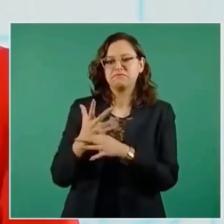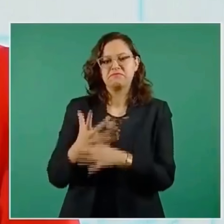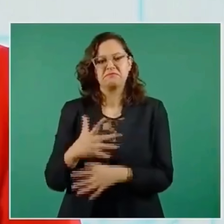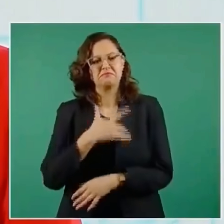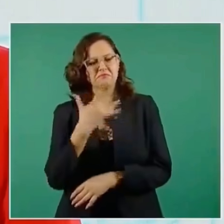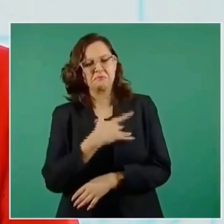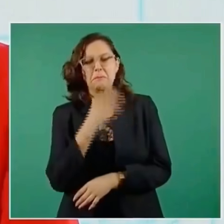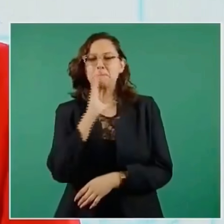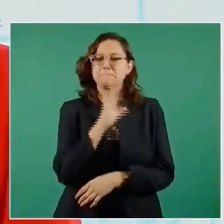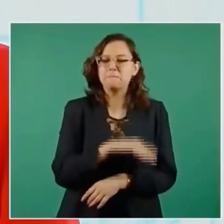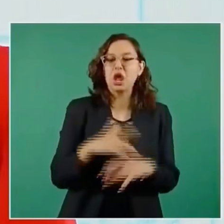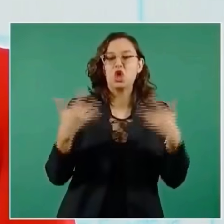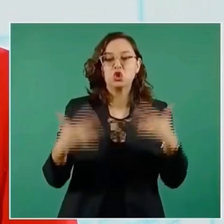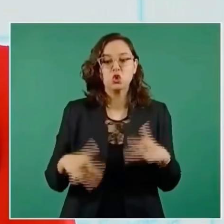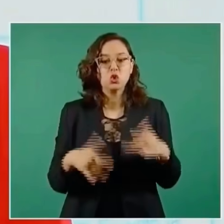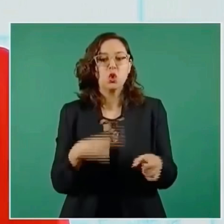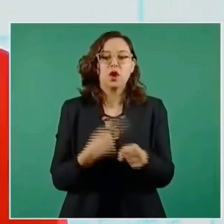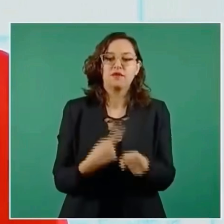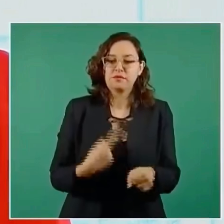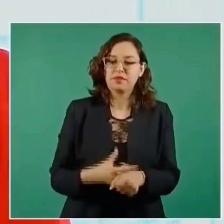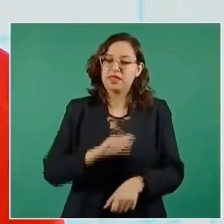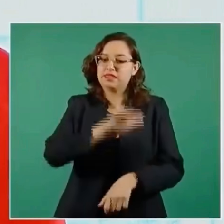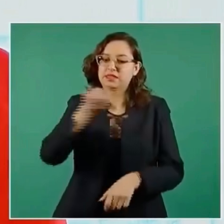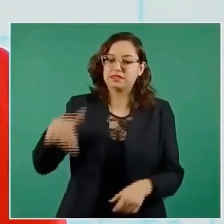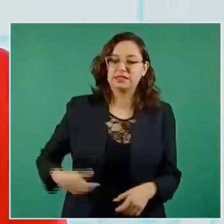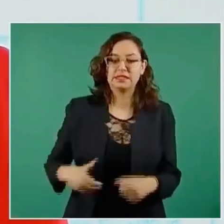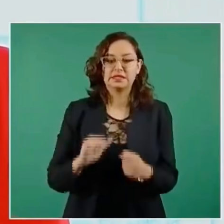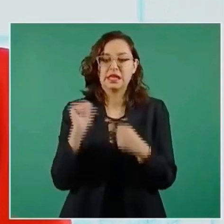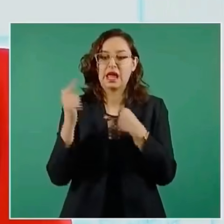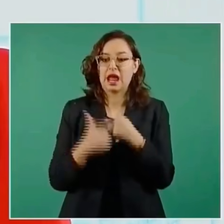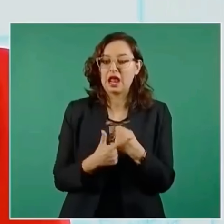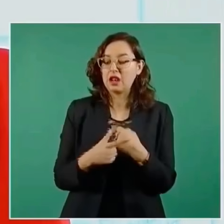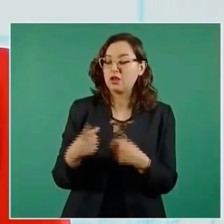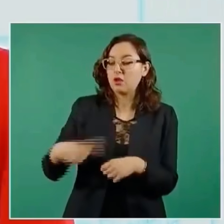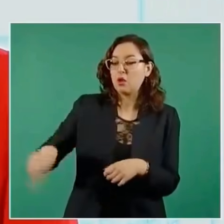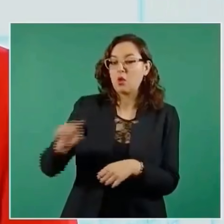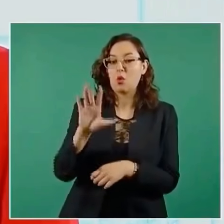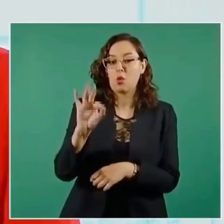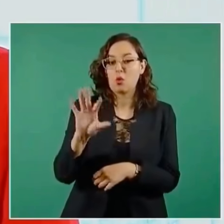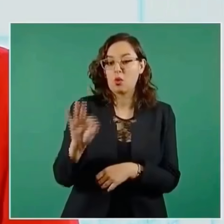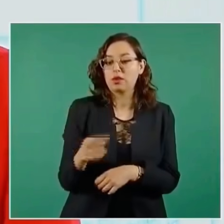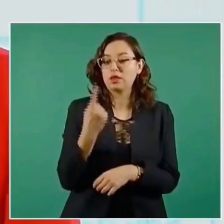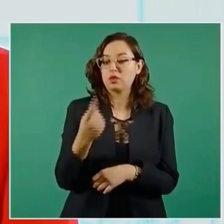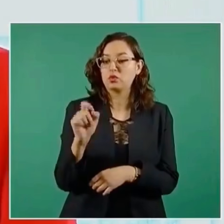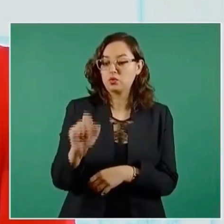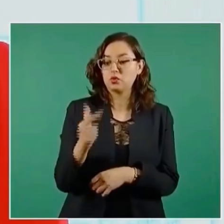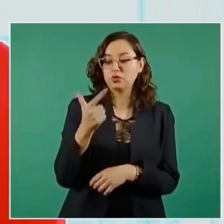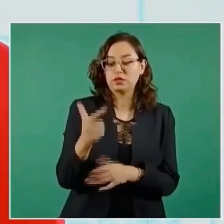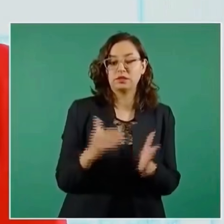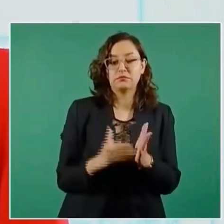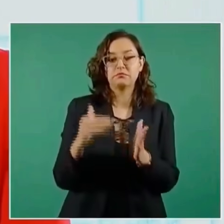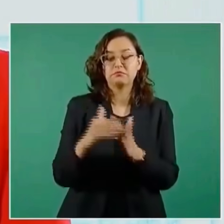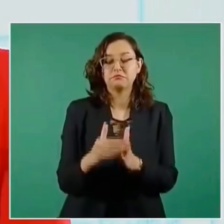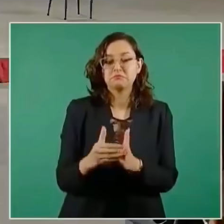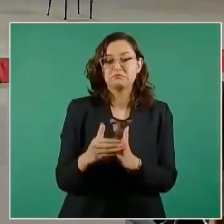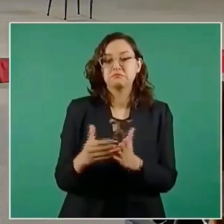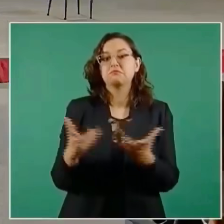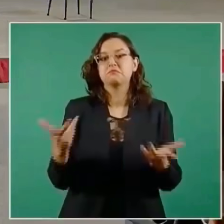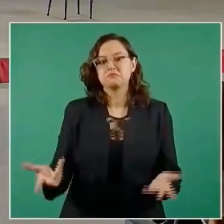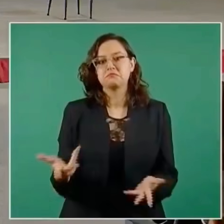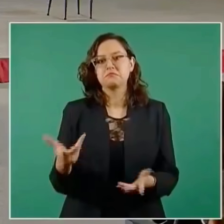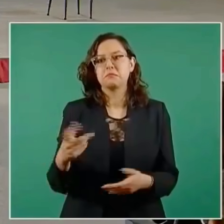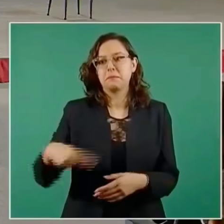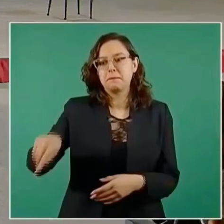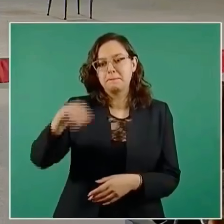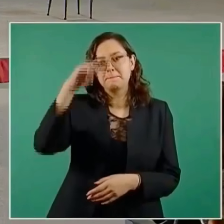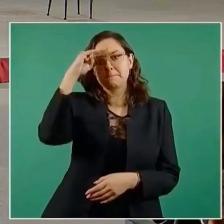dolor, malestar, enfermedad o accidente, de los cuales 41.7 millones buscaron que los